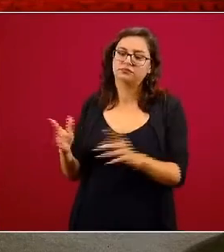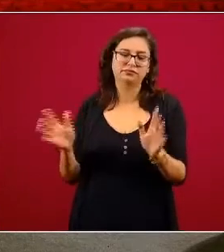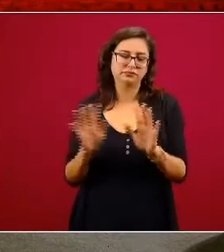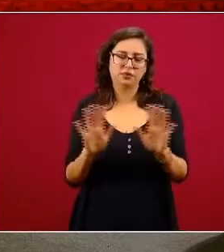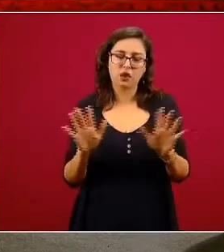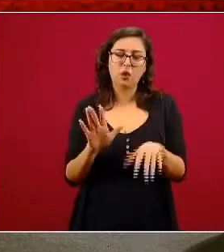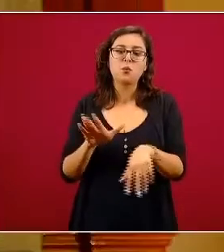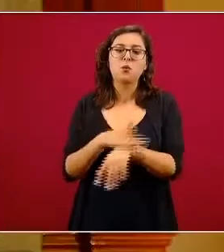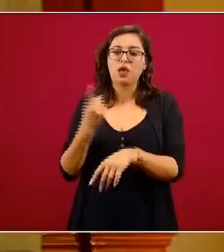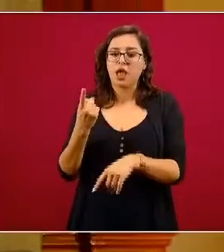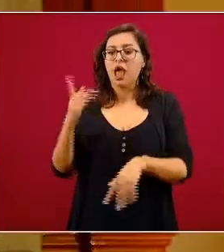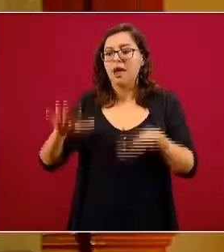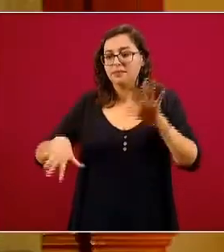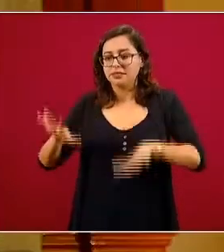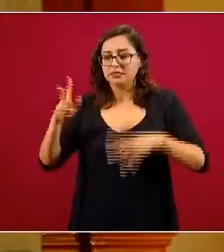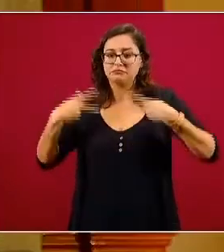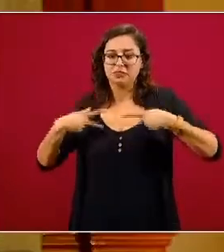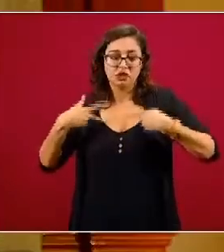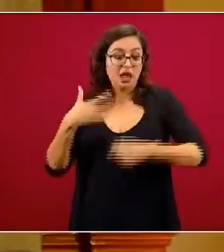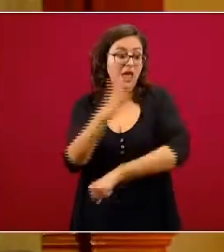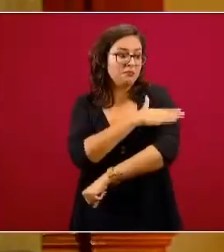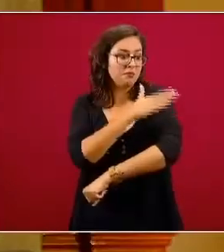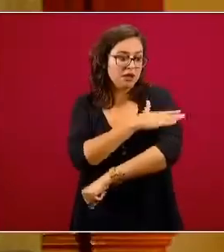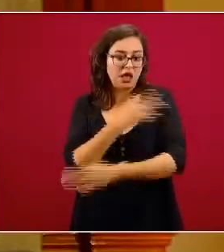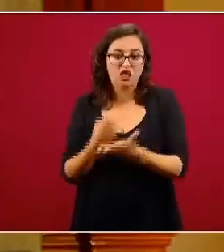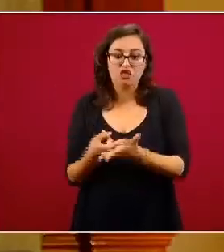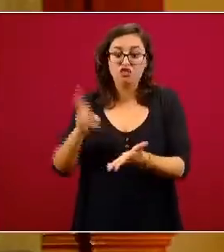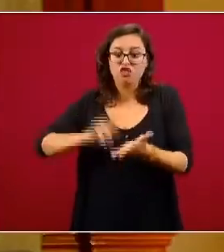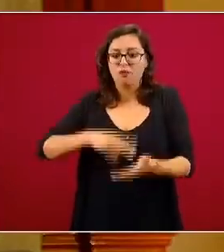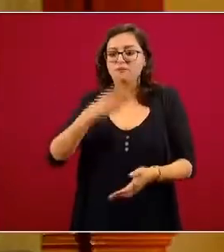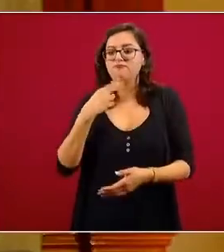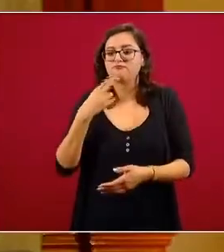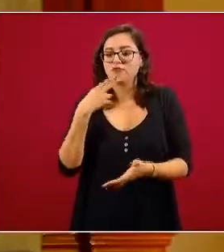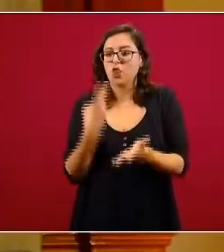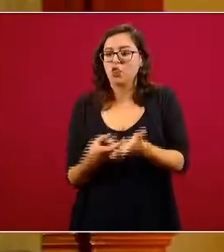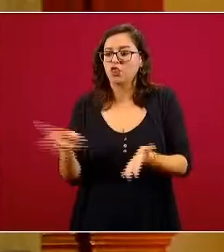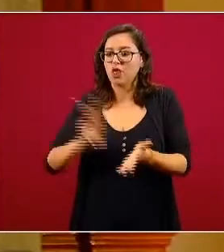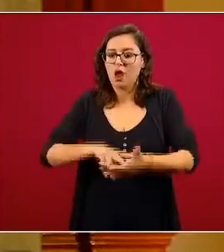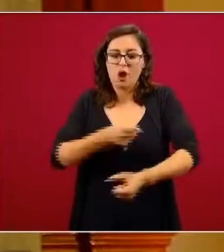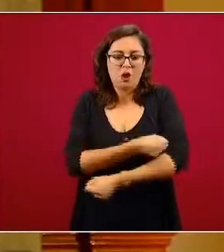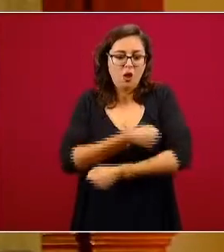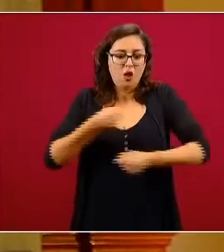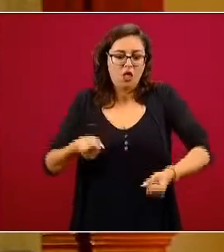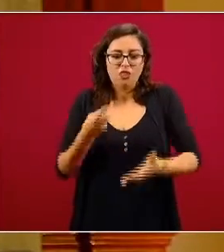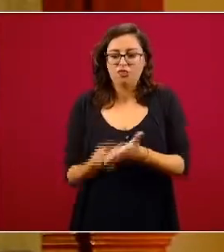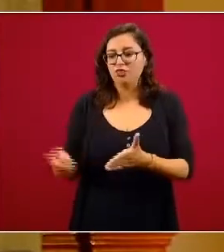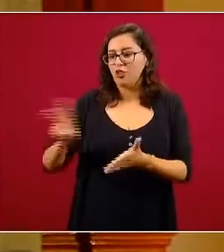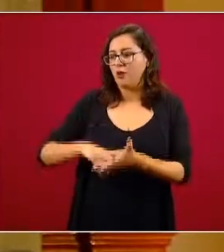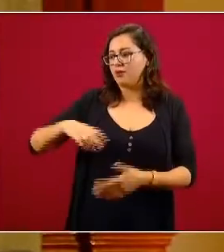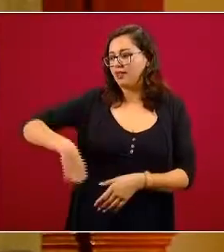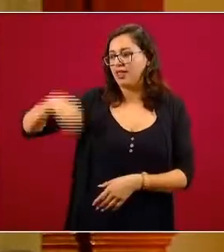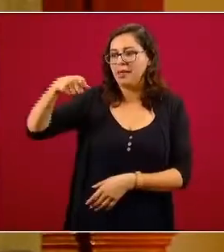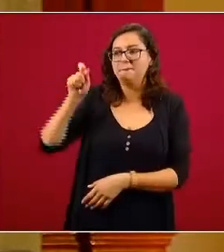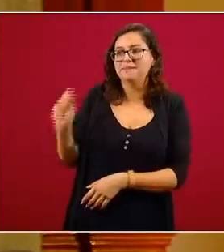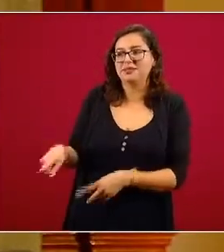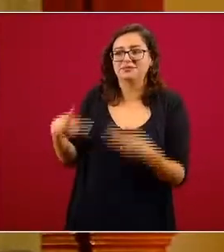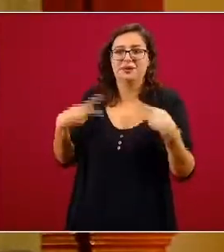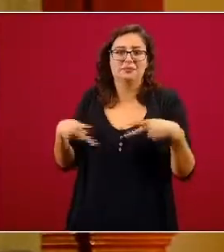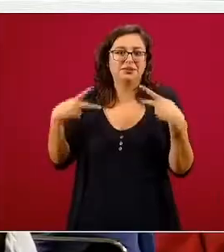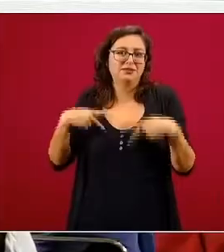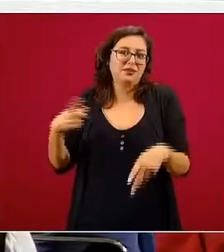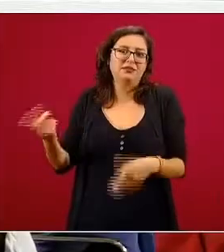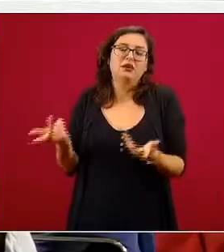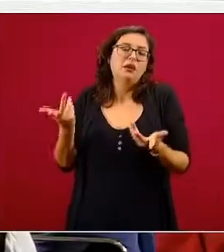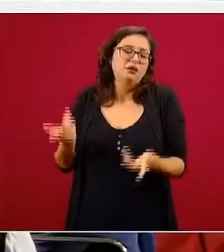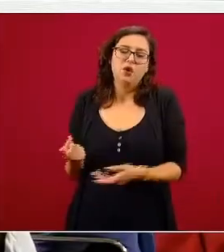tienen hipertensión y además diabetes y además obesidad y además más de 60 años, entonces se cuenta una sola